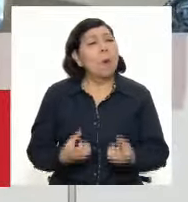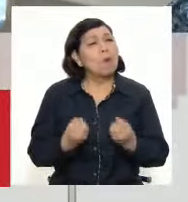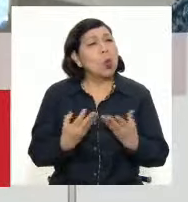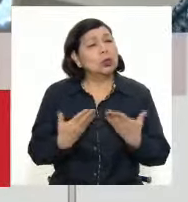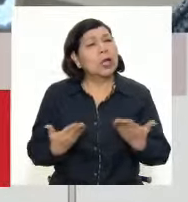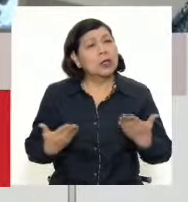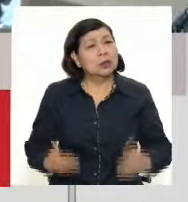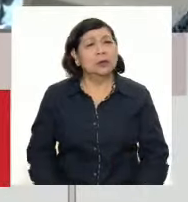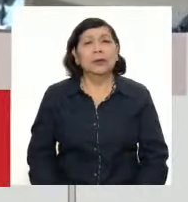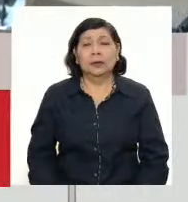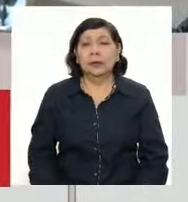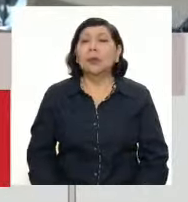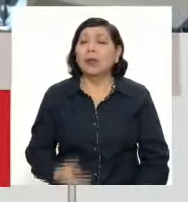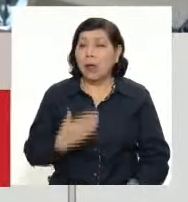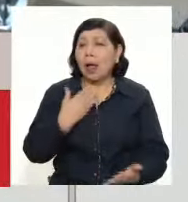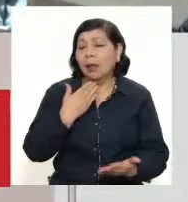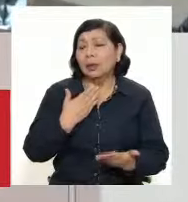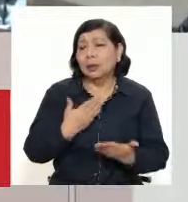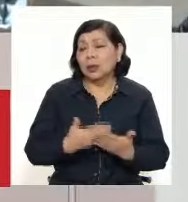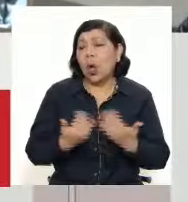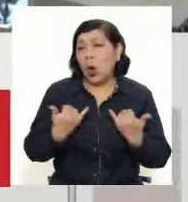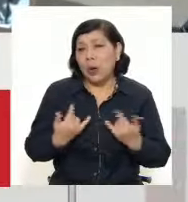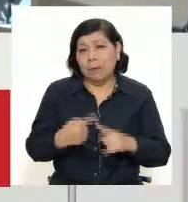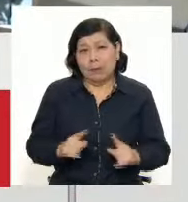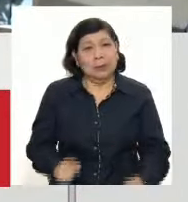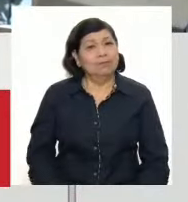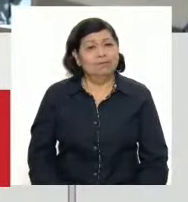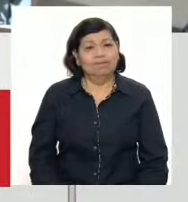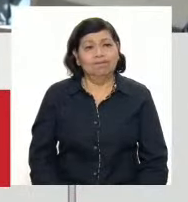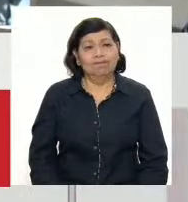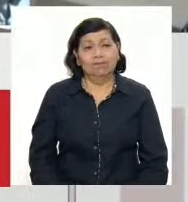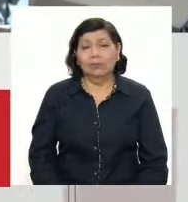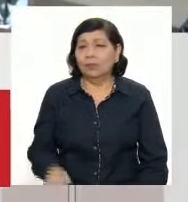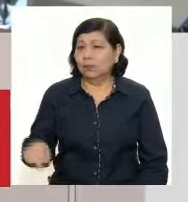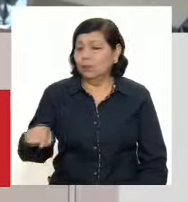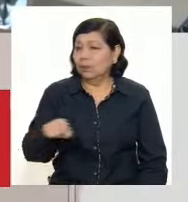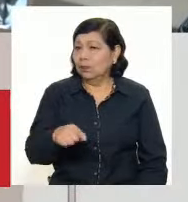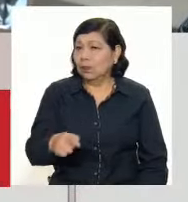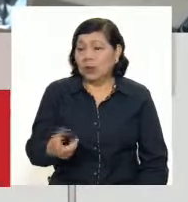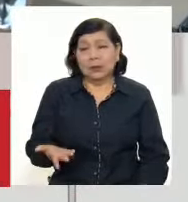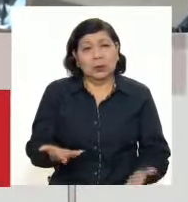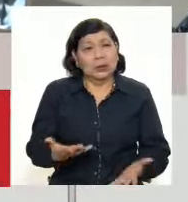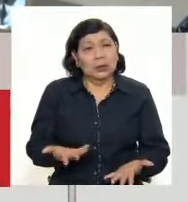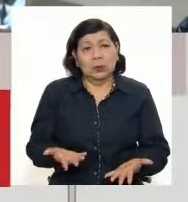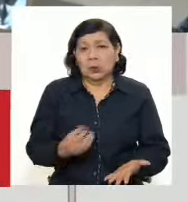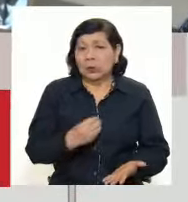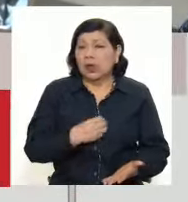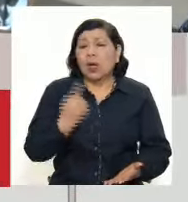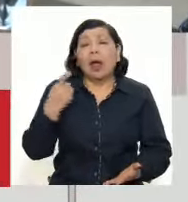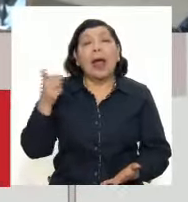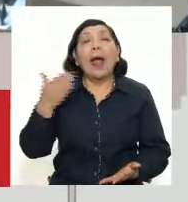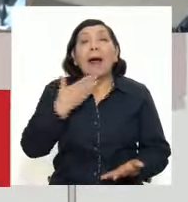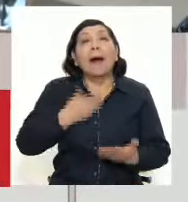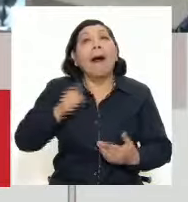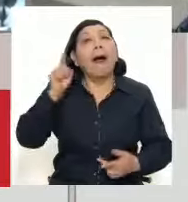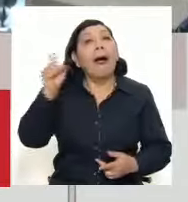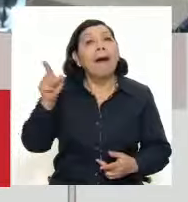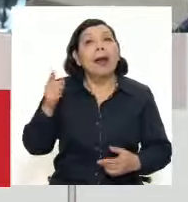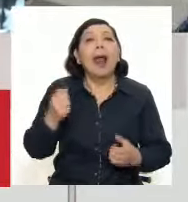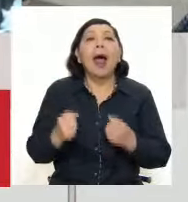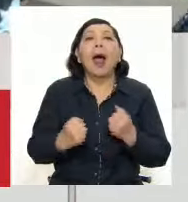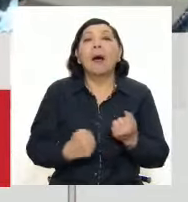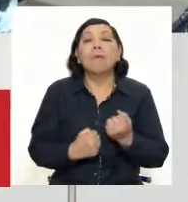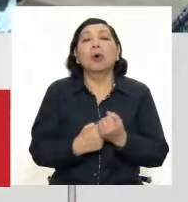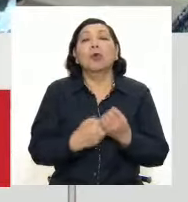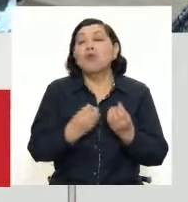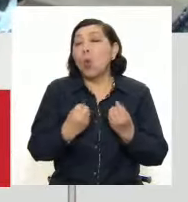Demasiadas cosas, y hay que ser agradecidos hoy porque esta estabilidad de este país que está, se lo debemos a él. ¿Cómo lo va